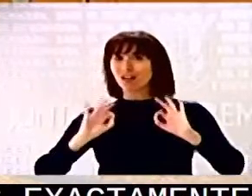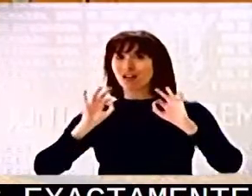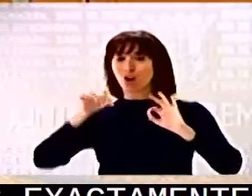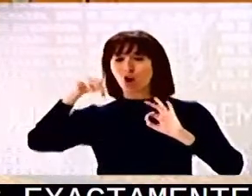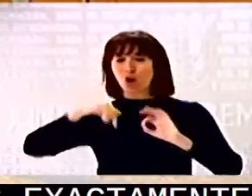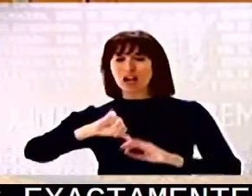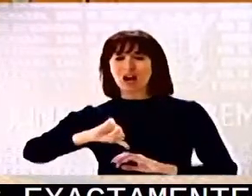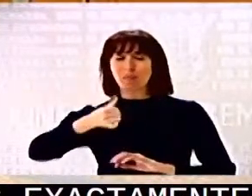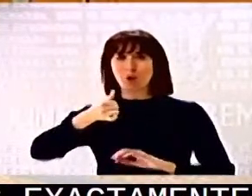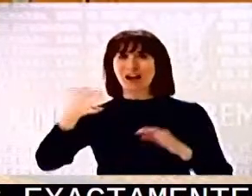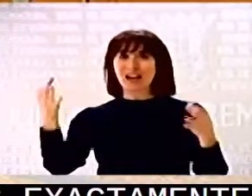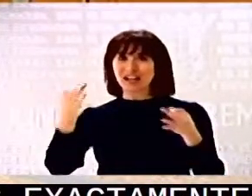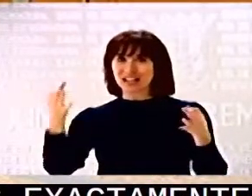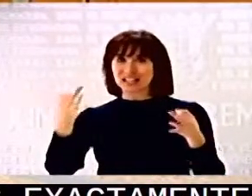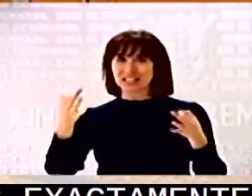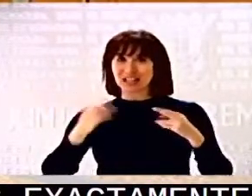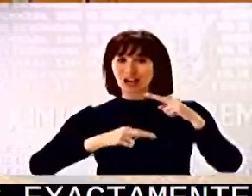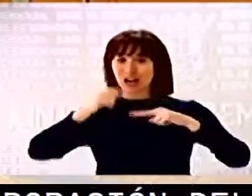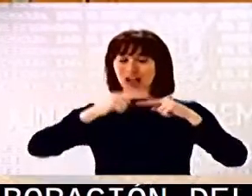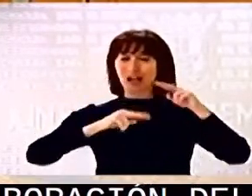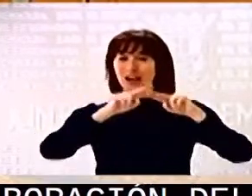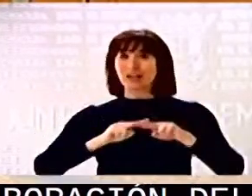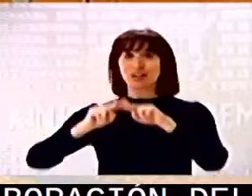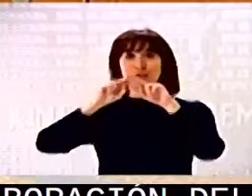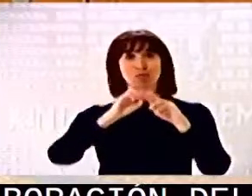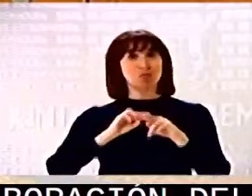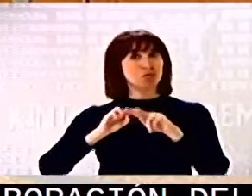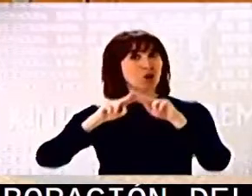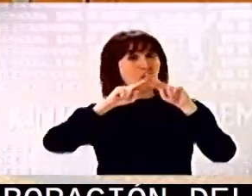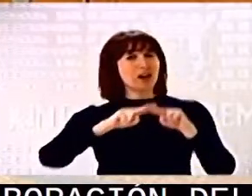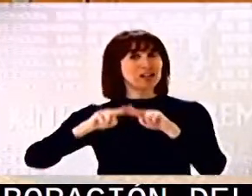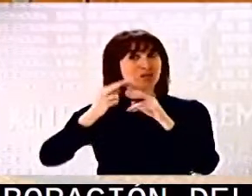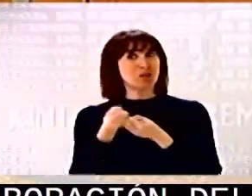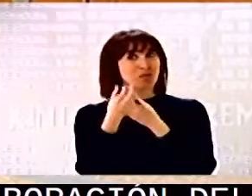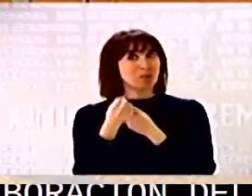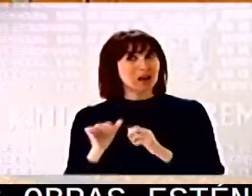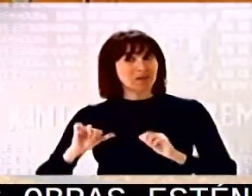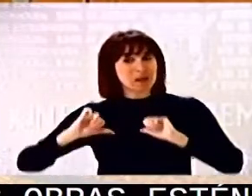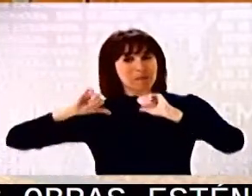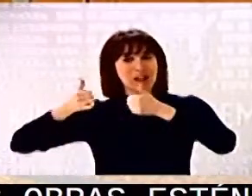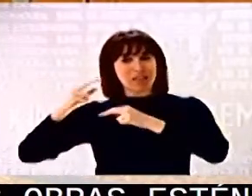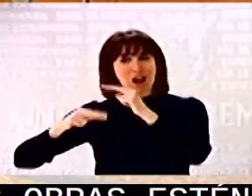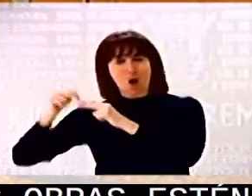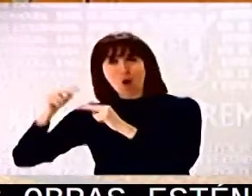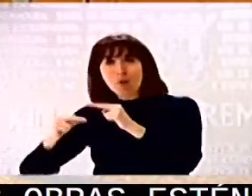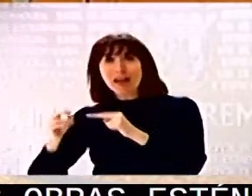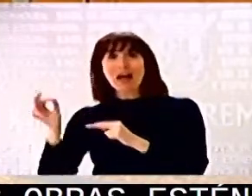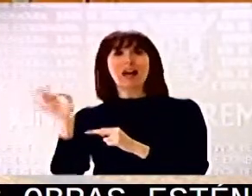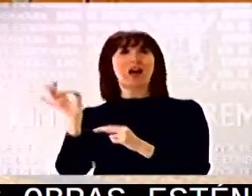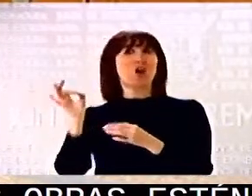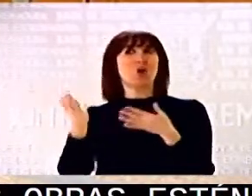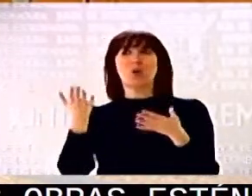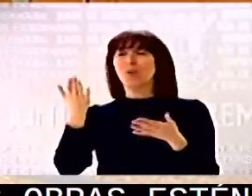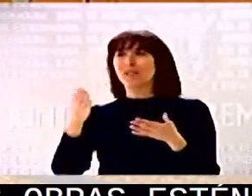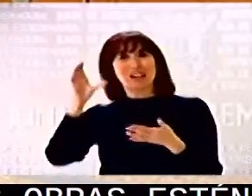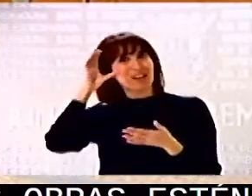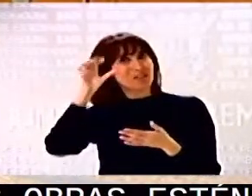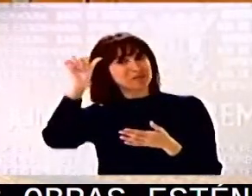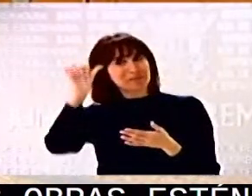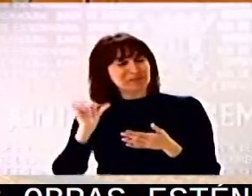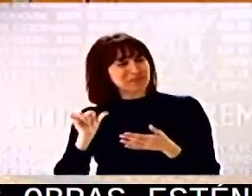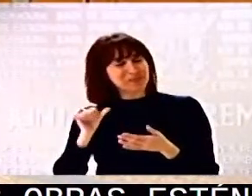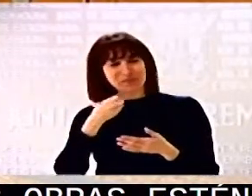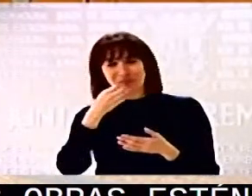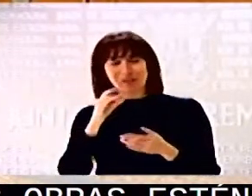ha aprobado, que es la elaboración del estudio informativo, el comienzo de las obras. Es que no lo he escuchado bien o no.